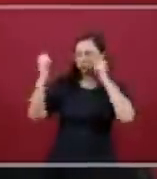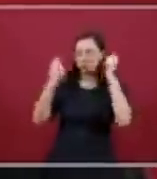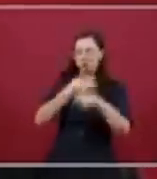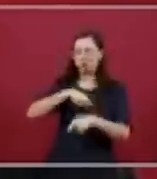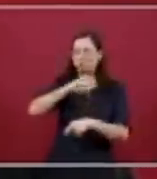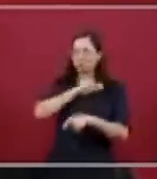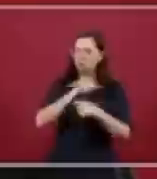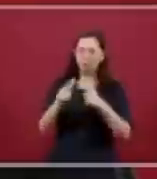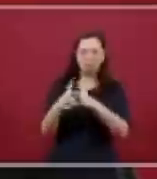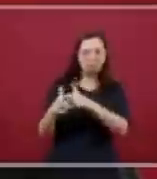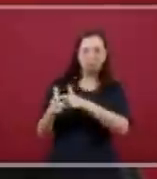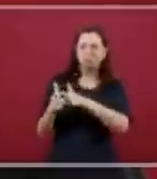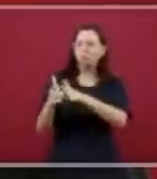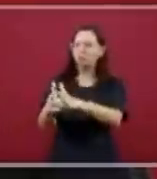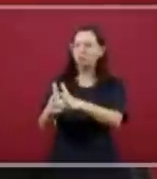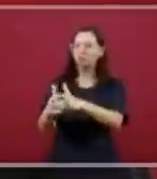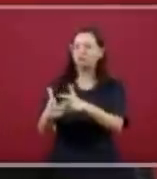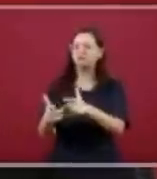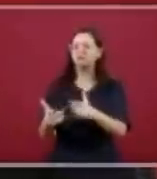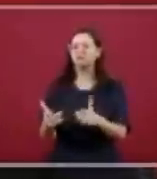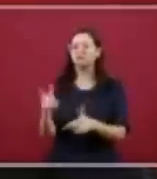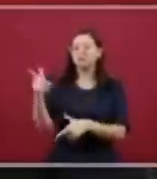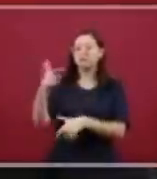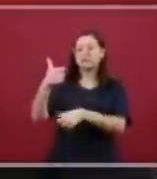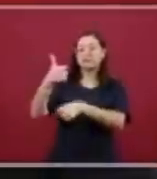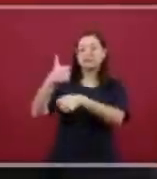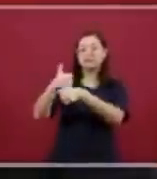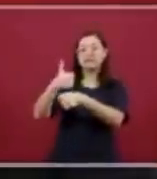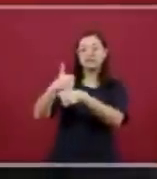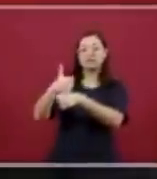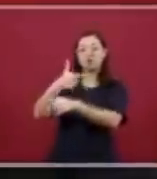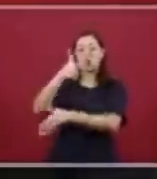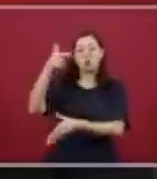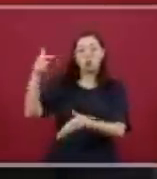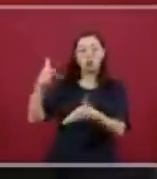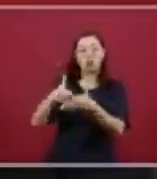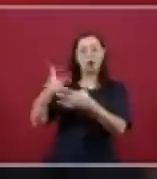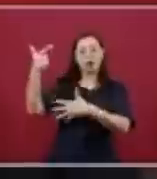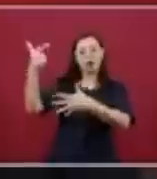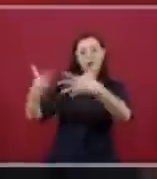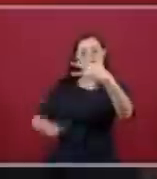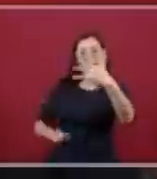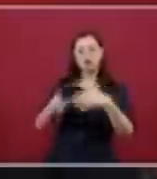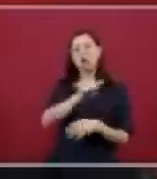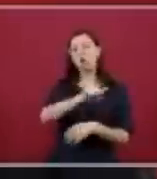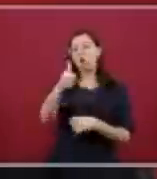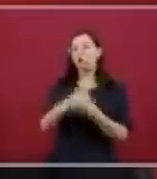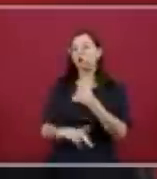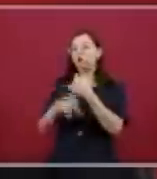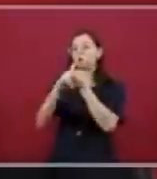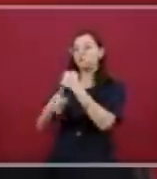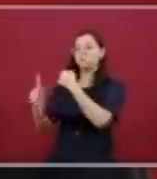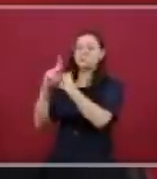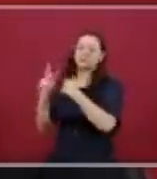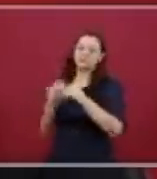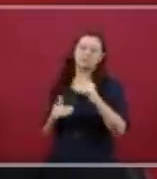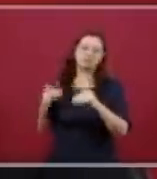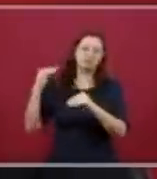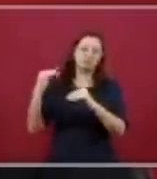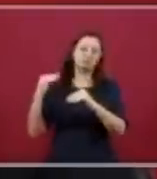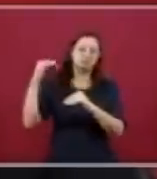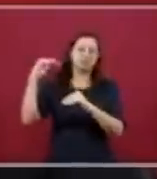español está en la sexta posición, ya que otros países de Europa lo rebasaron,